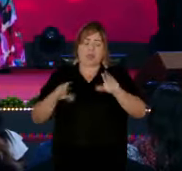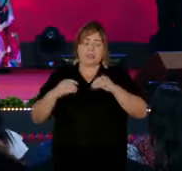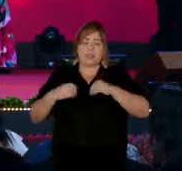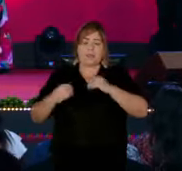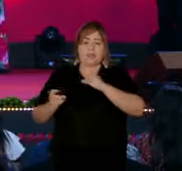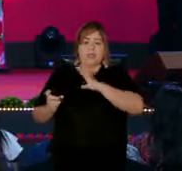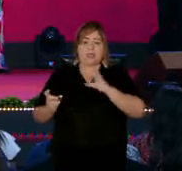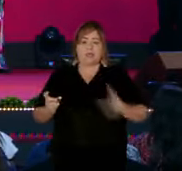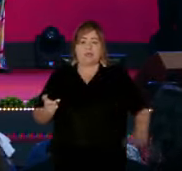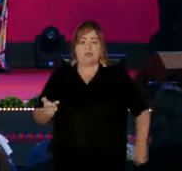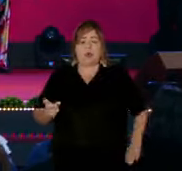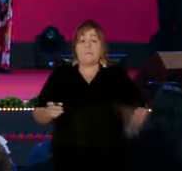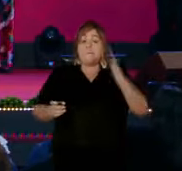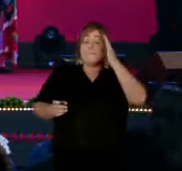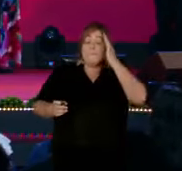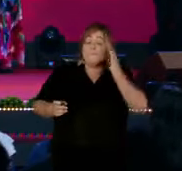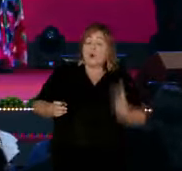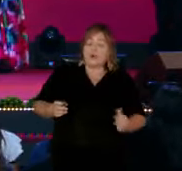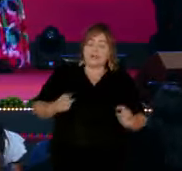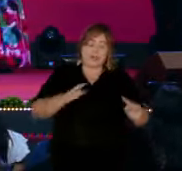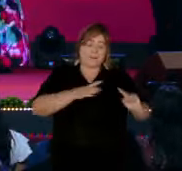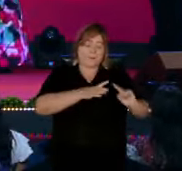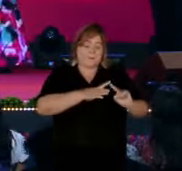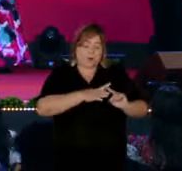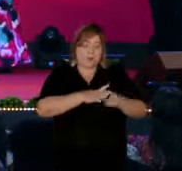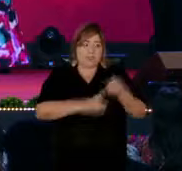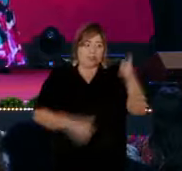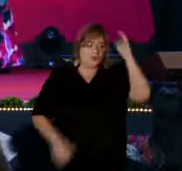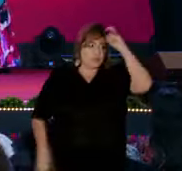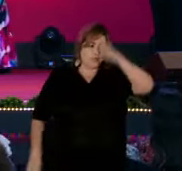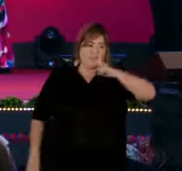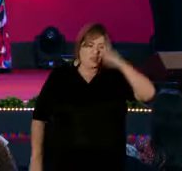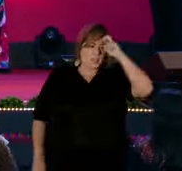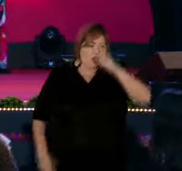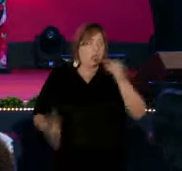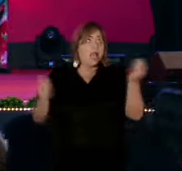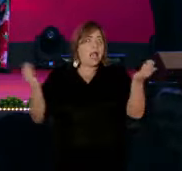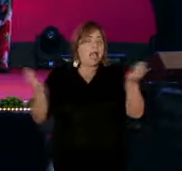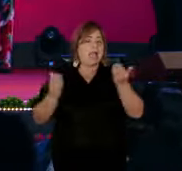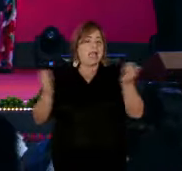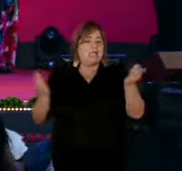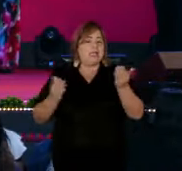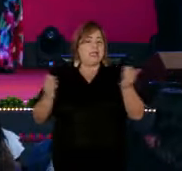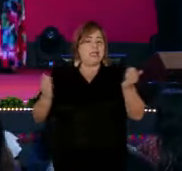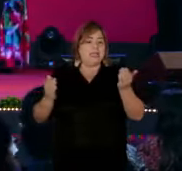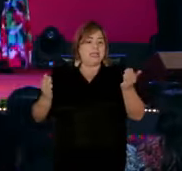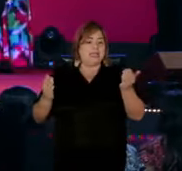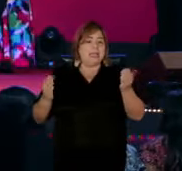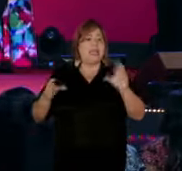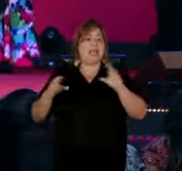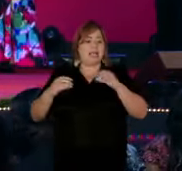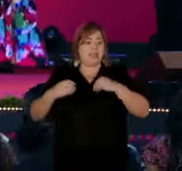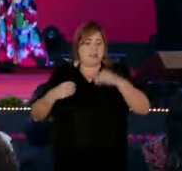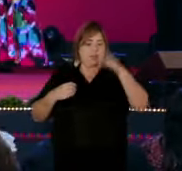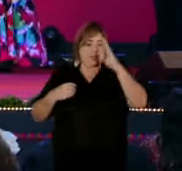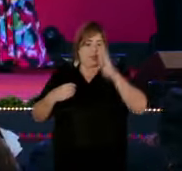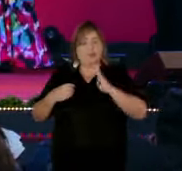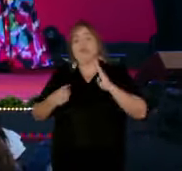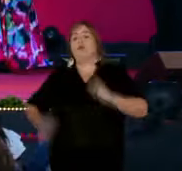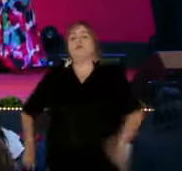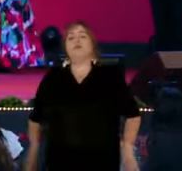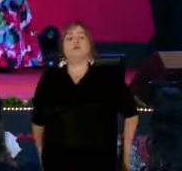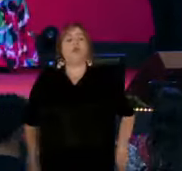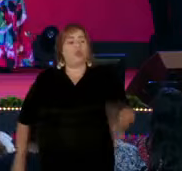Porque el principio de la sabiduría es el temor a Dios. No piense que no puedes cumplir. Vas a cumplir porque es Dios entrando a tu